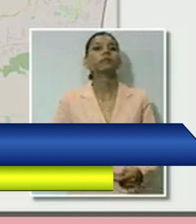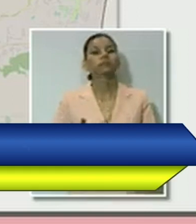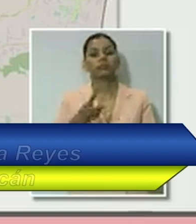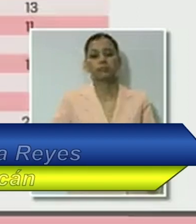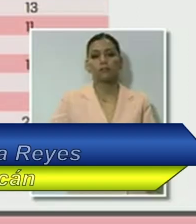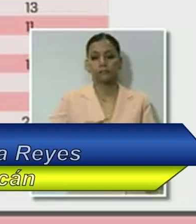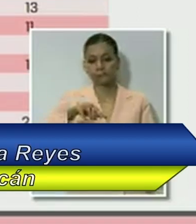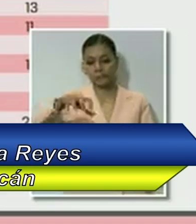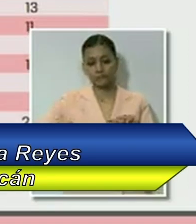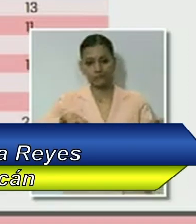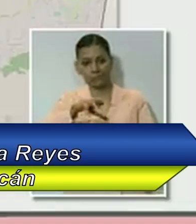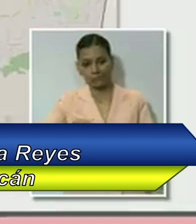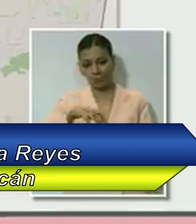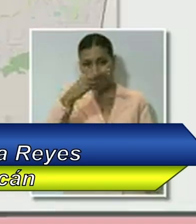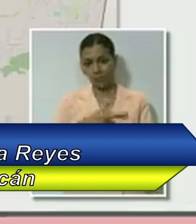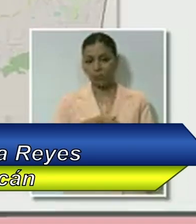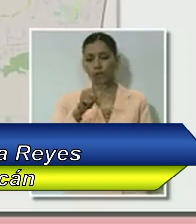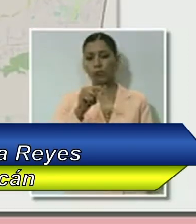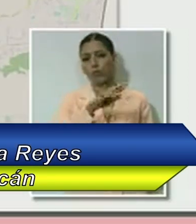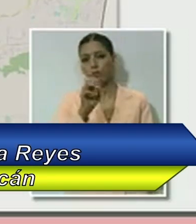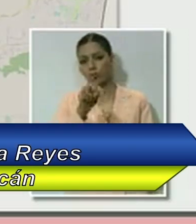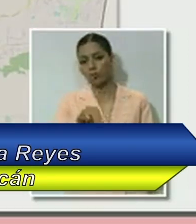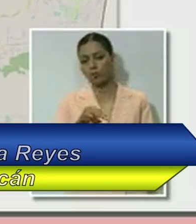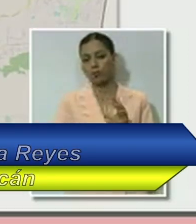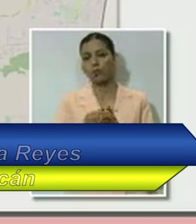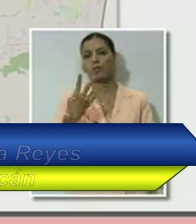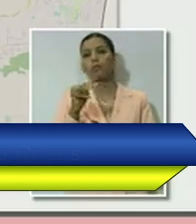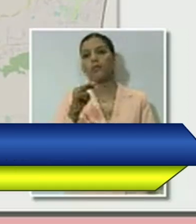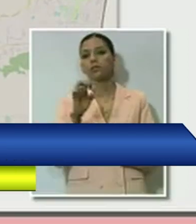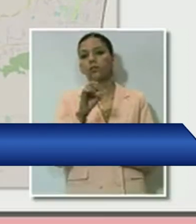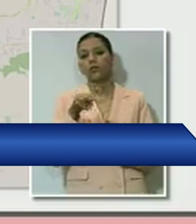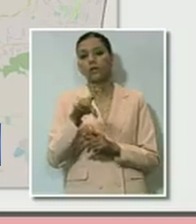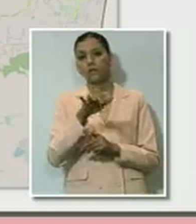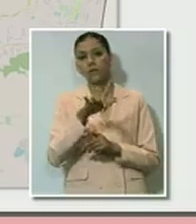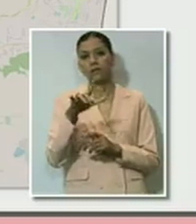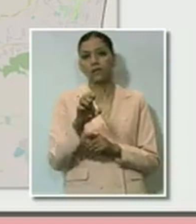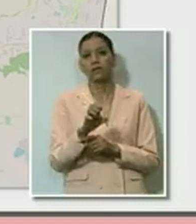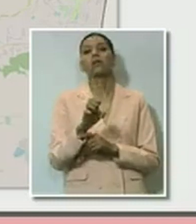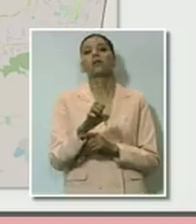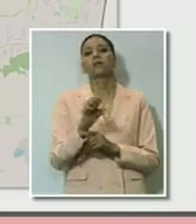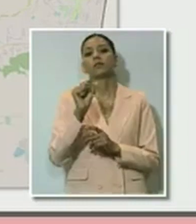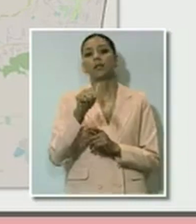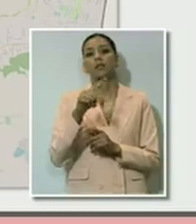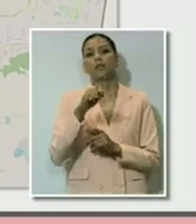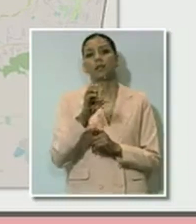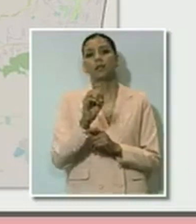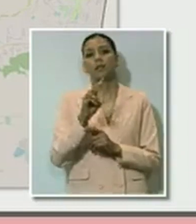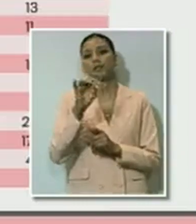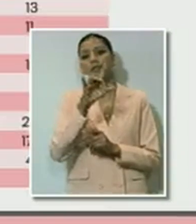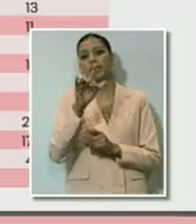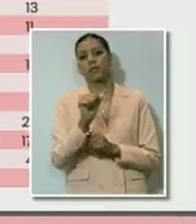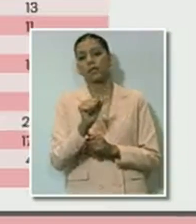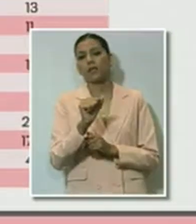correspondientes. Así se establecieron en Torreo Nuevo, Misión del Valle, San Miguel del Monte, Villas del Pedregal y en el centro. En el caso